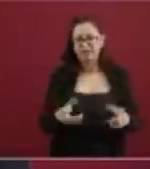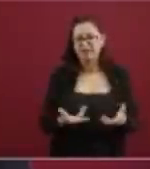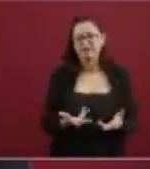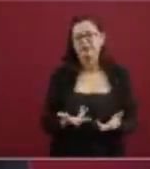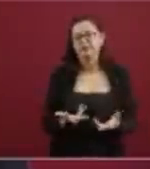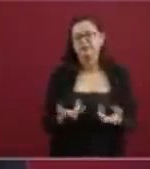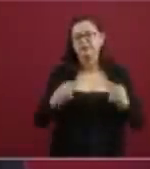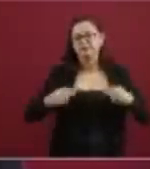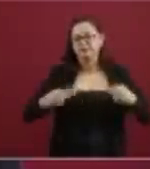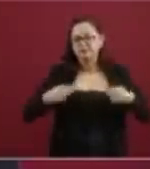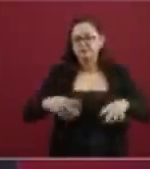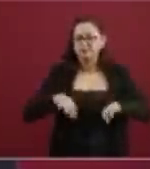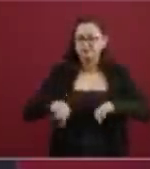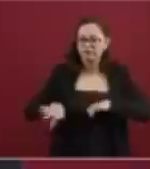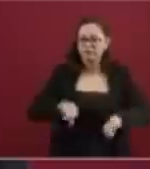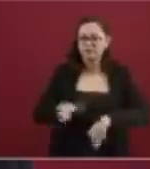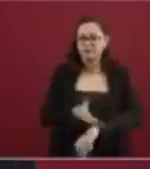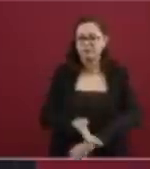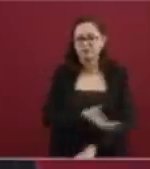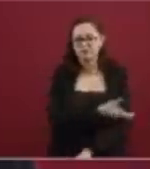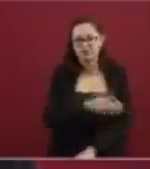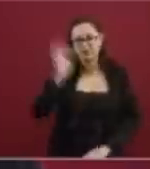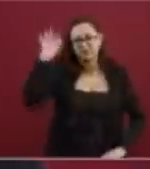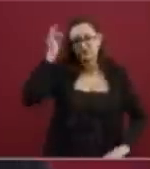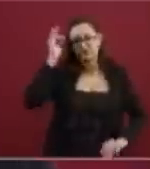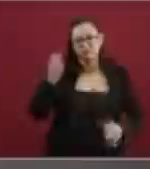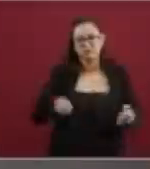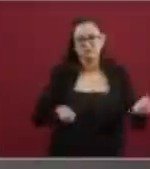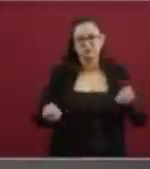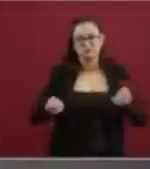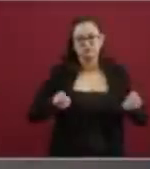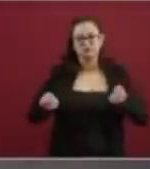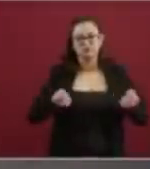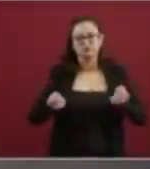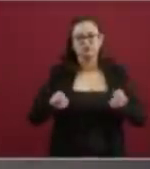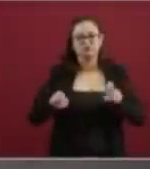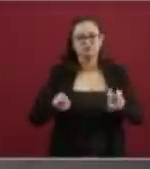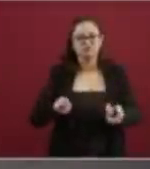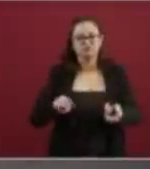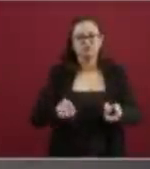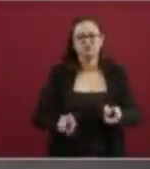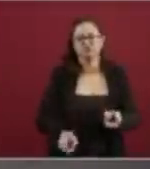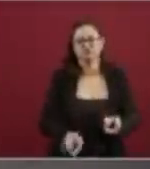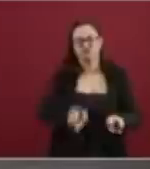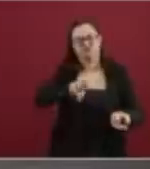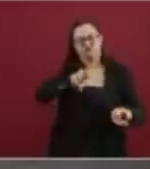el compañero chofer, adelante y él sentado atrás.